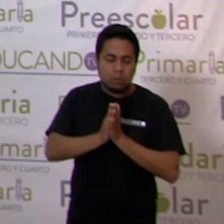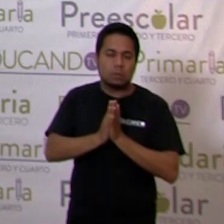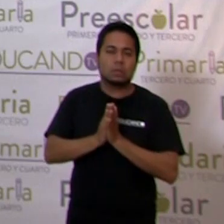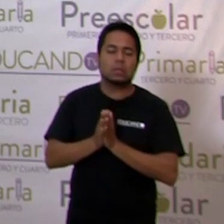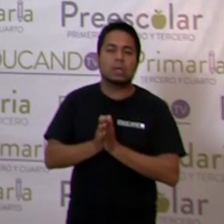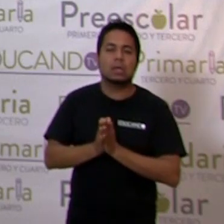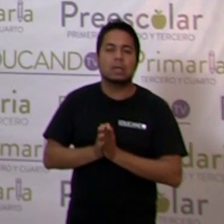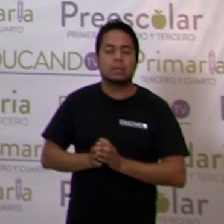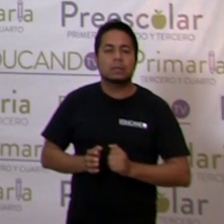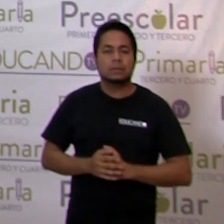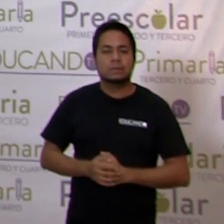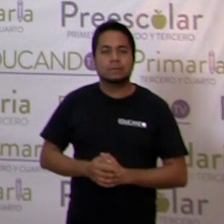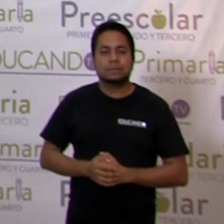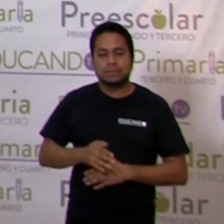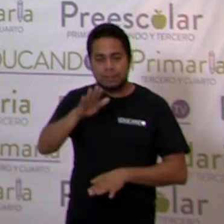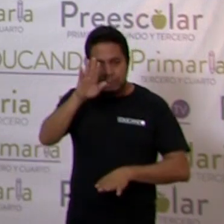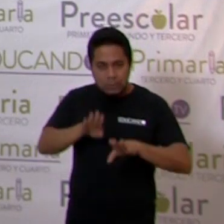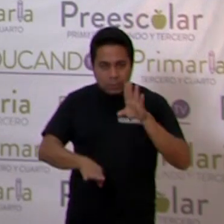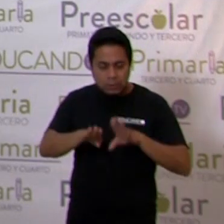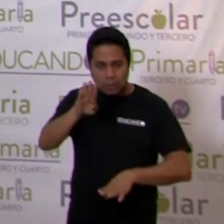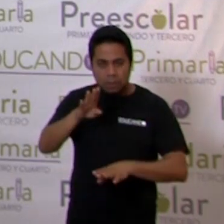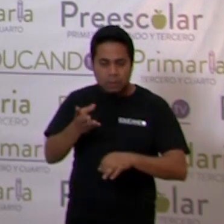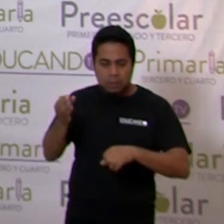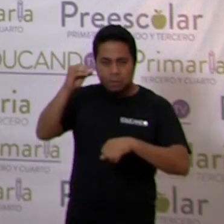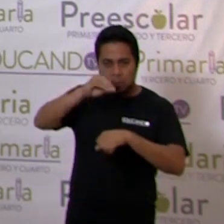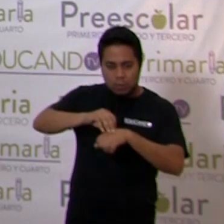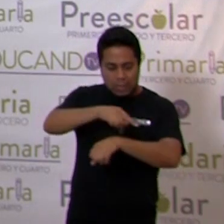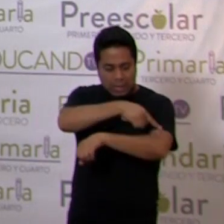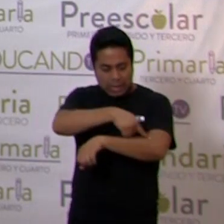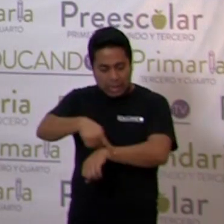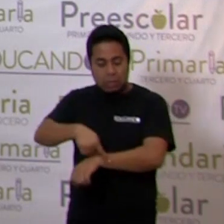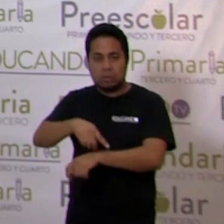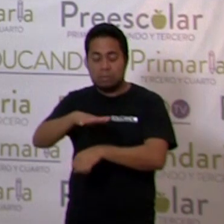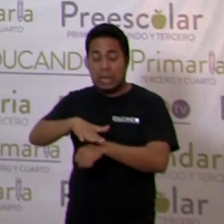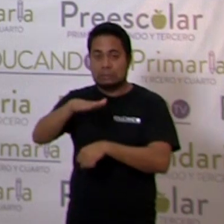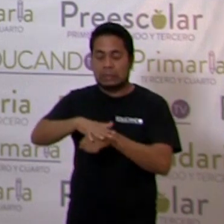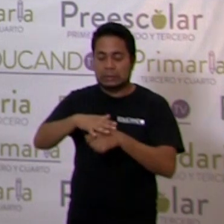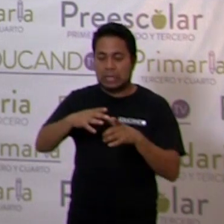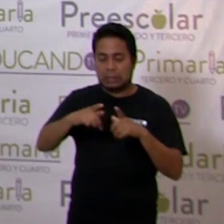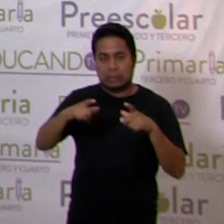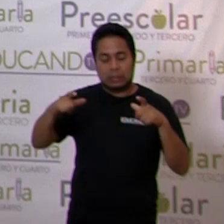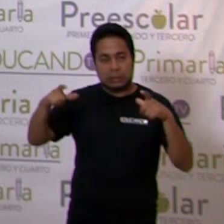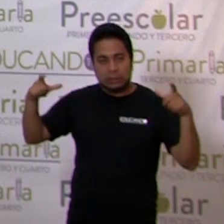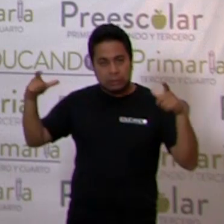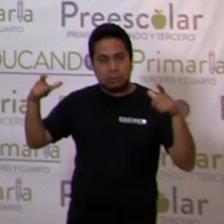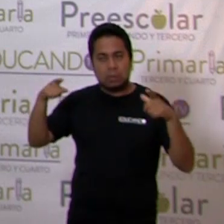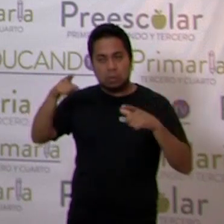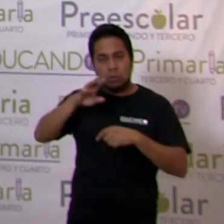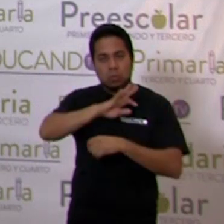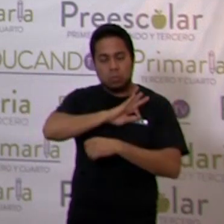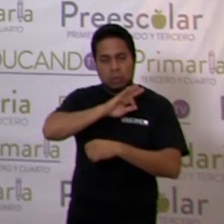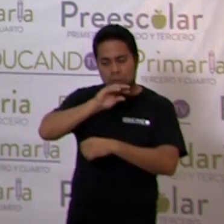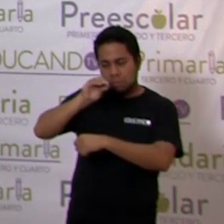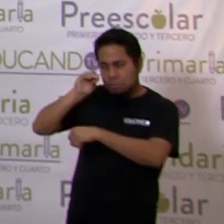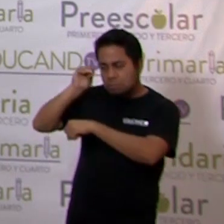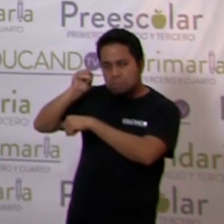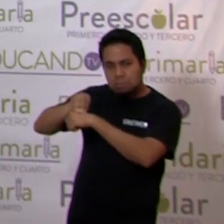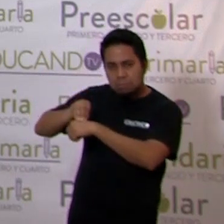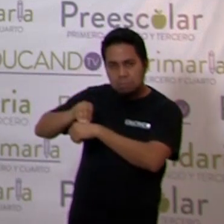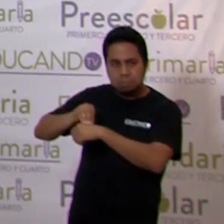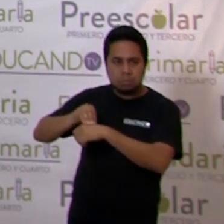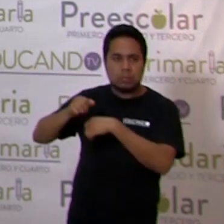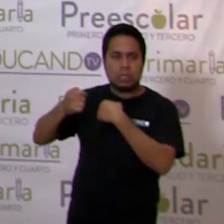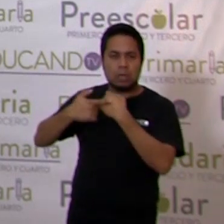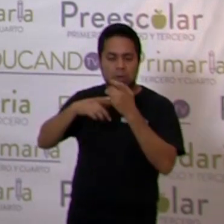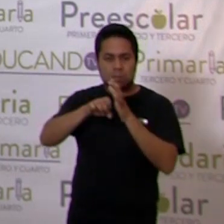más este más lados en las figuras o las figuras tienen más lados Mejor dicho tú puedes poner una marca por ejemplo